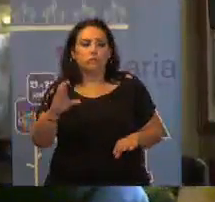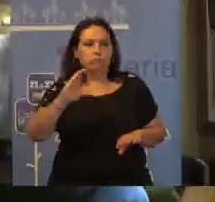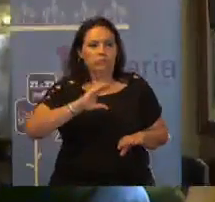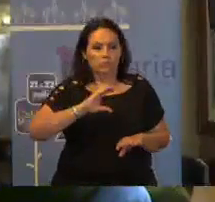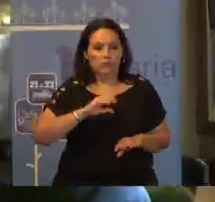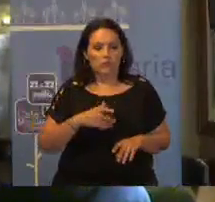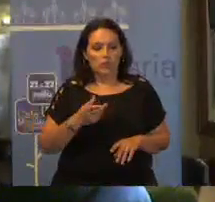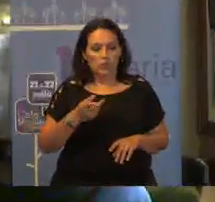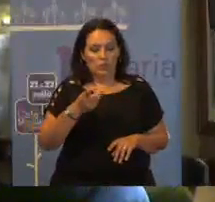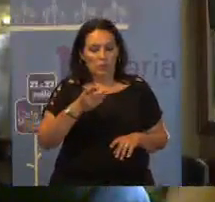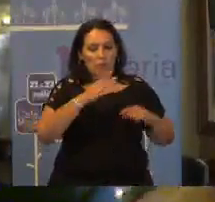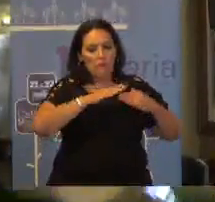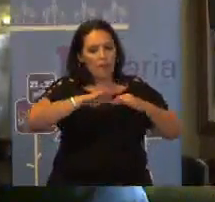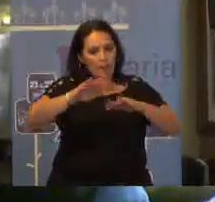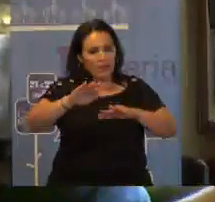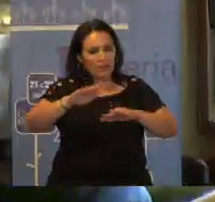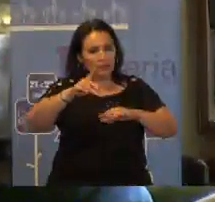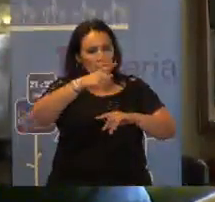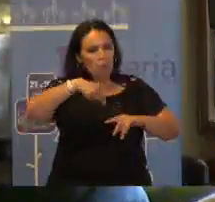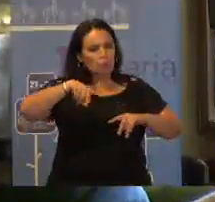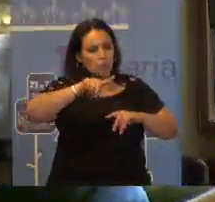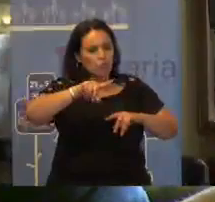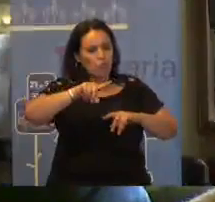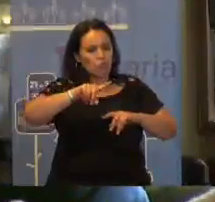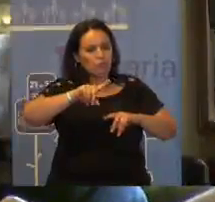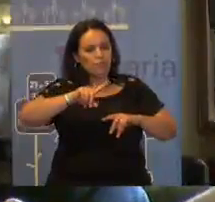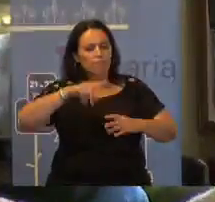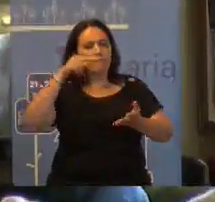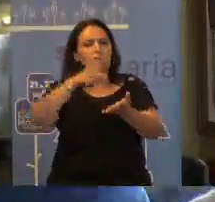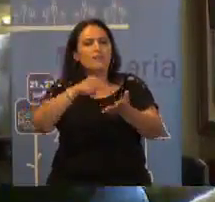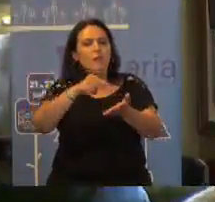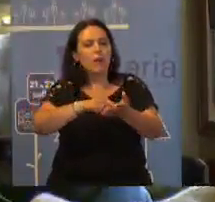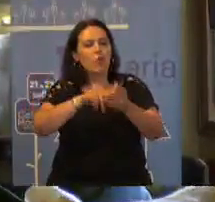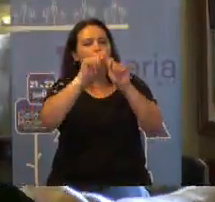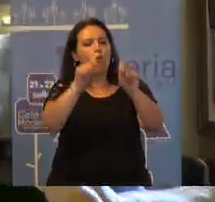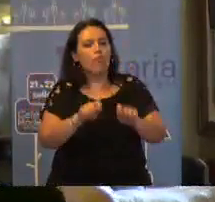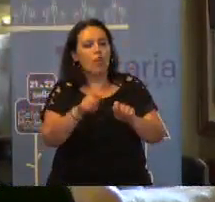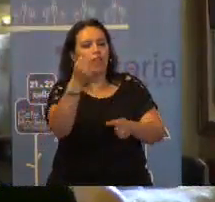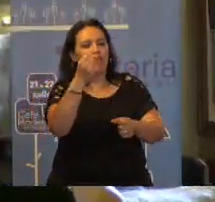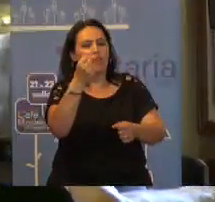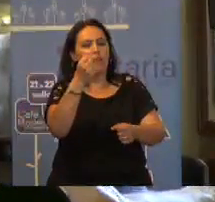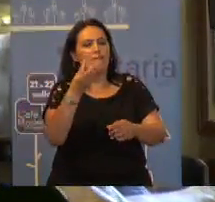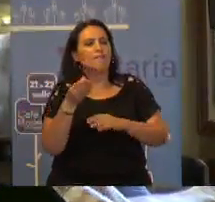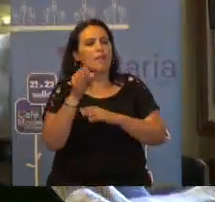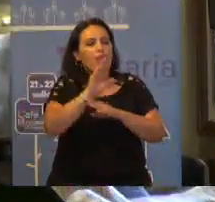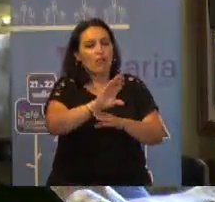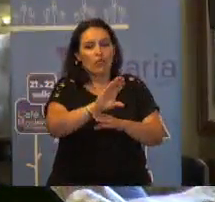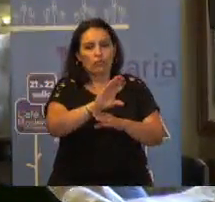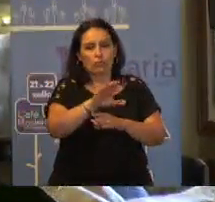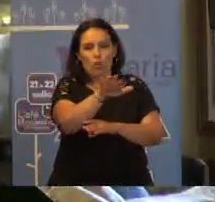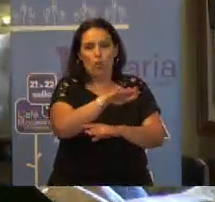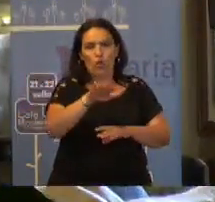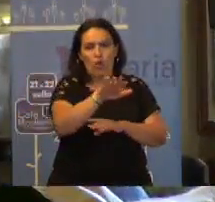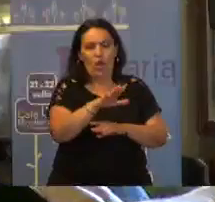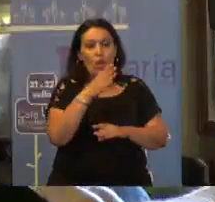mareas, digamos, reclamar que haya un modelo de financiación local, porque o financiamento local, senón, porque non, vos os proxectos